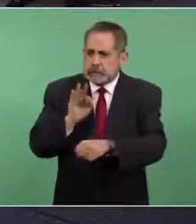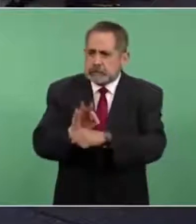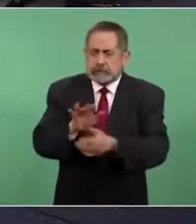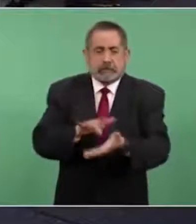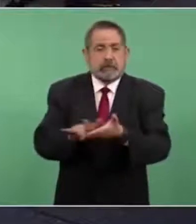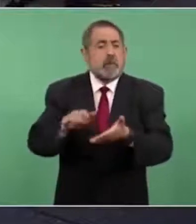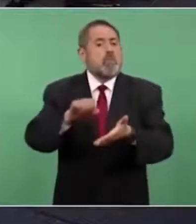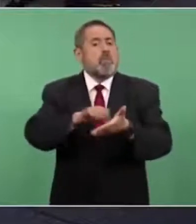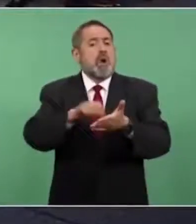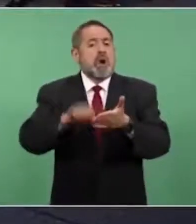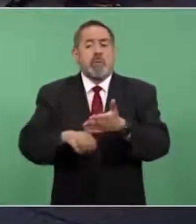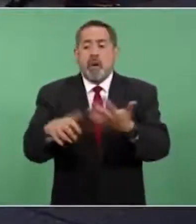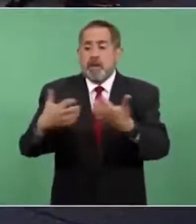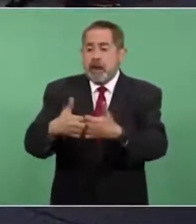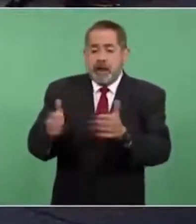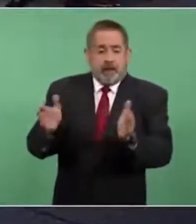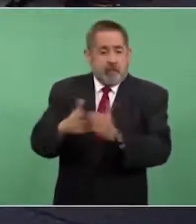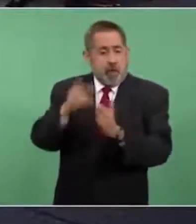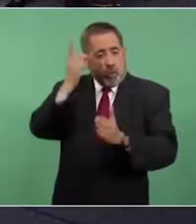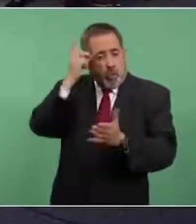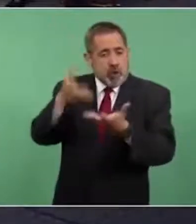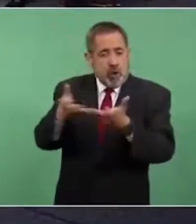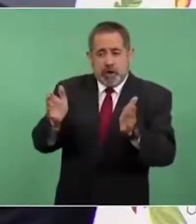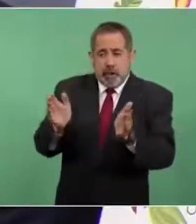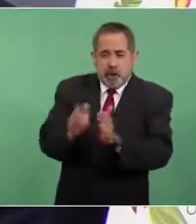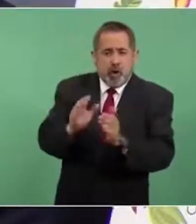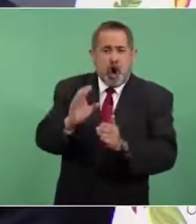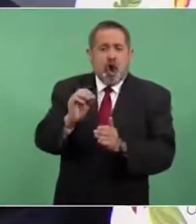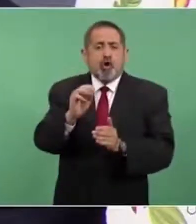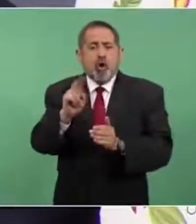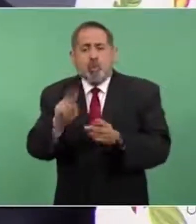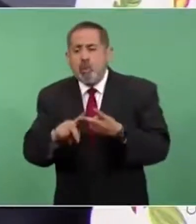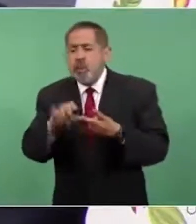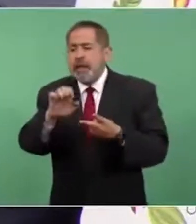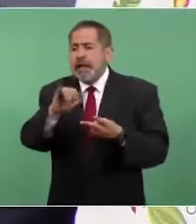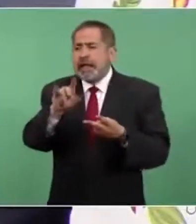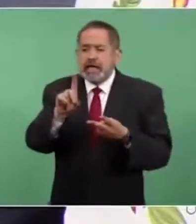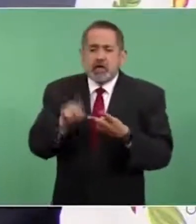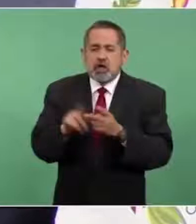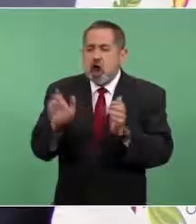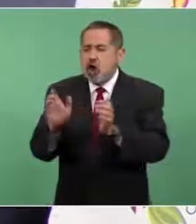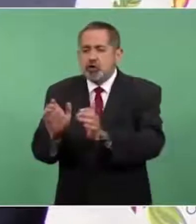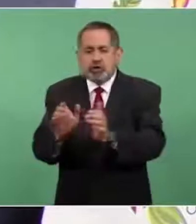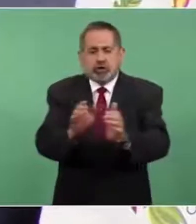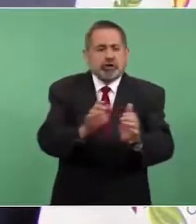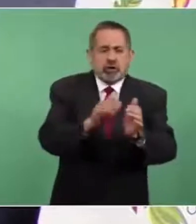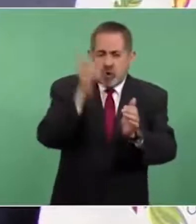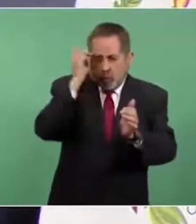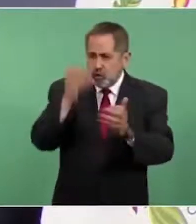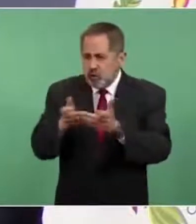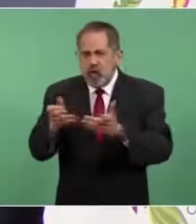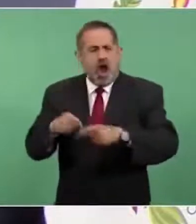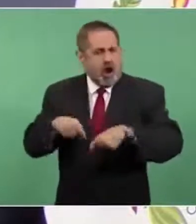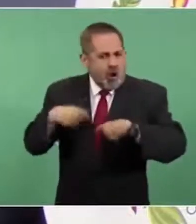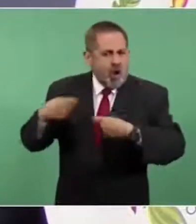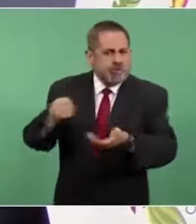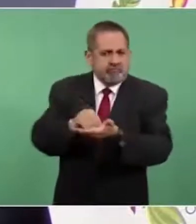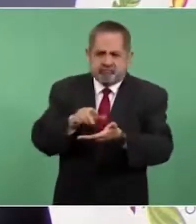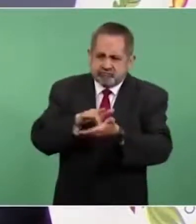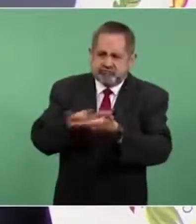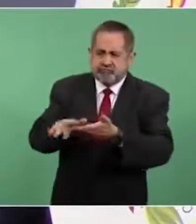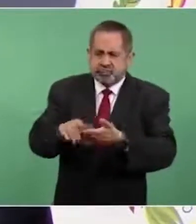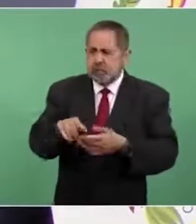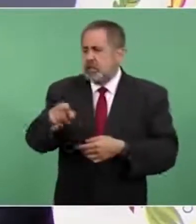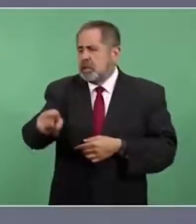los pequeños productores, comuneros, ejidatarios, pequeños propietarios, con precios